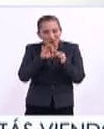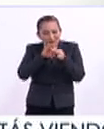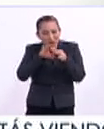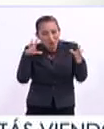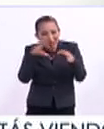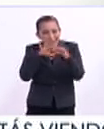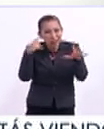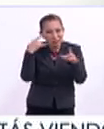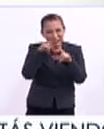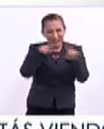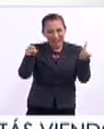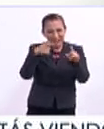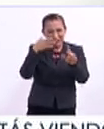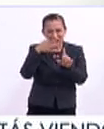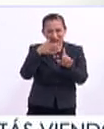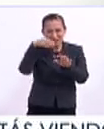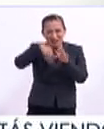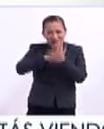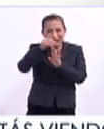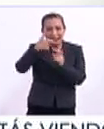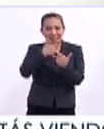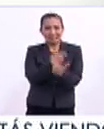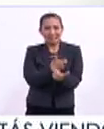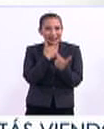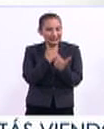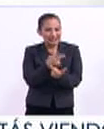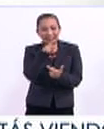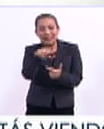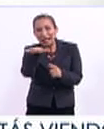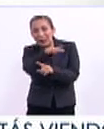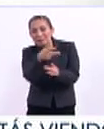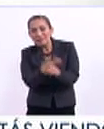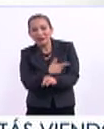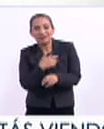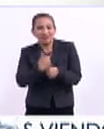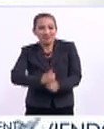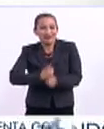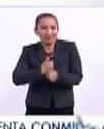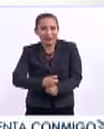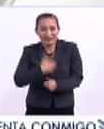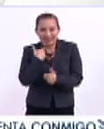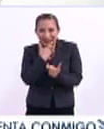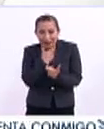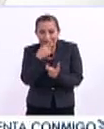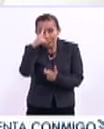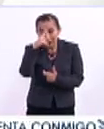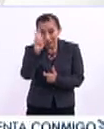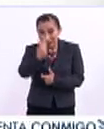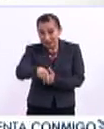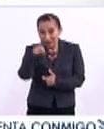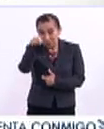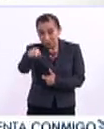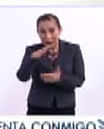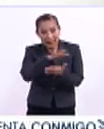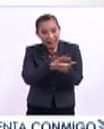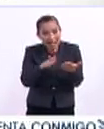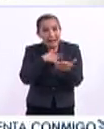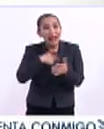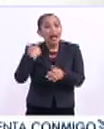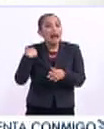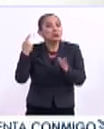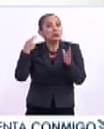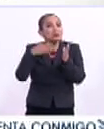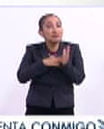sobre todo de hacernos reír de la condición tragicómica de México. Créame que si usted lee Las 1001